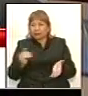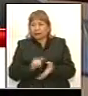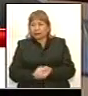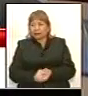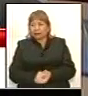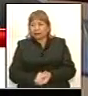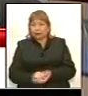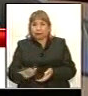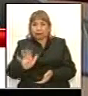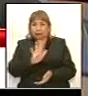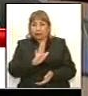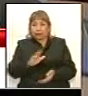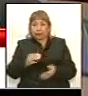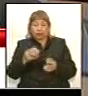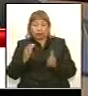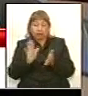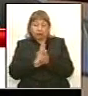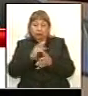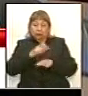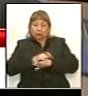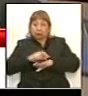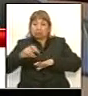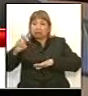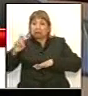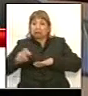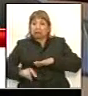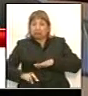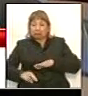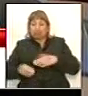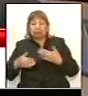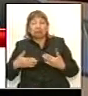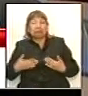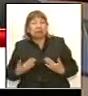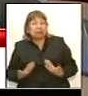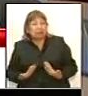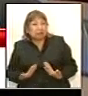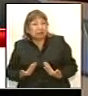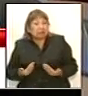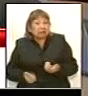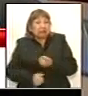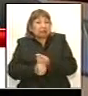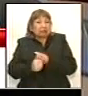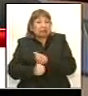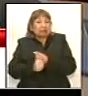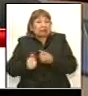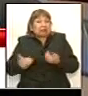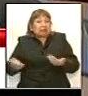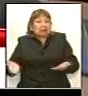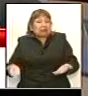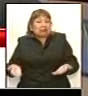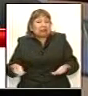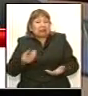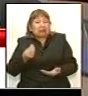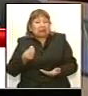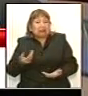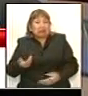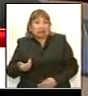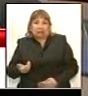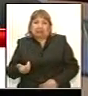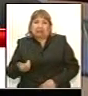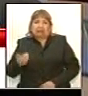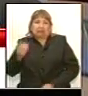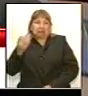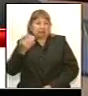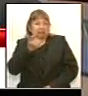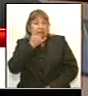gracias a su récord profesional, puede ponerse ahora en riesgo, porque yo no sé qué